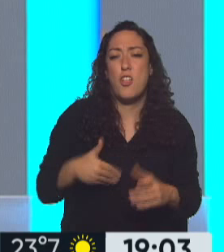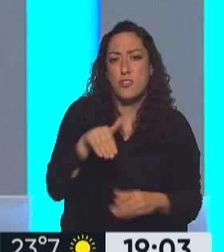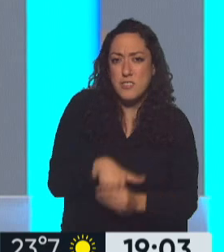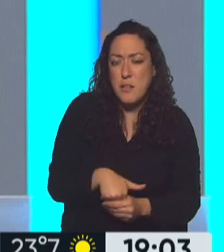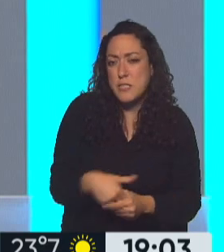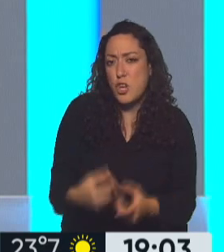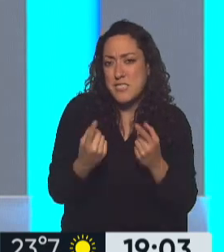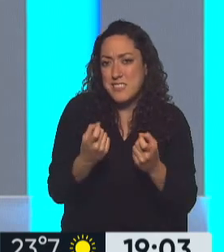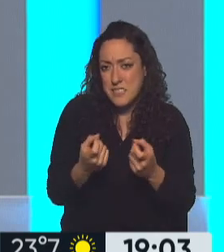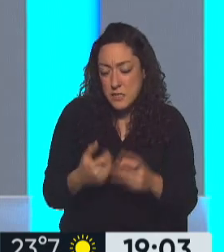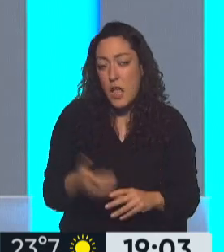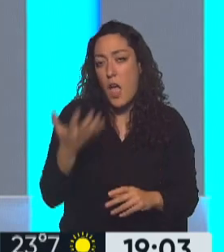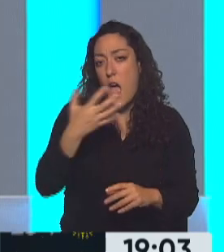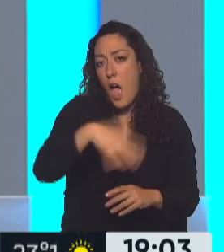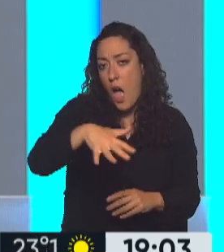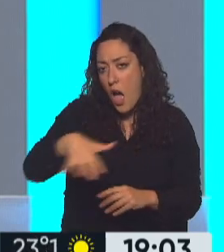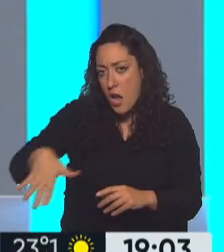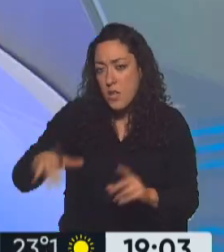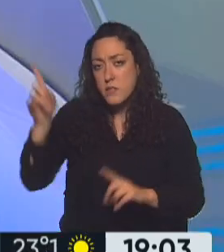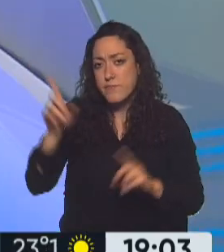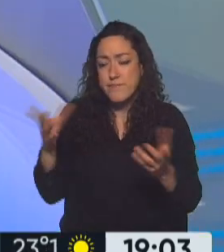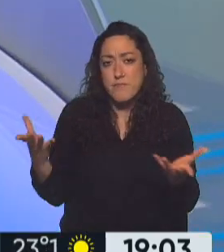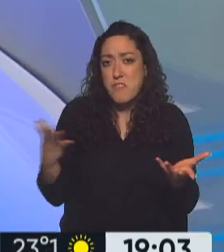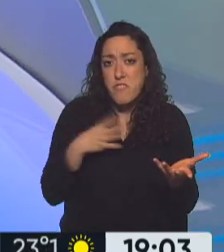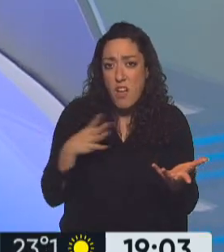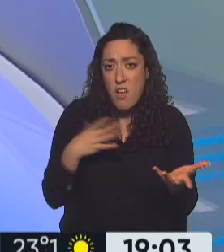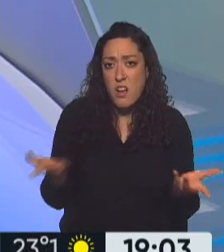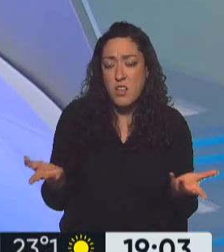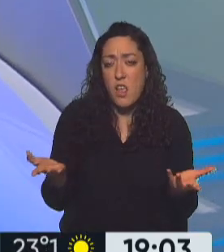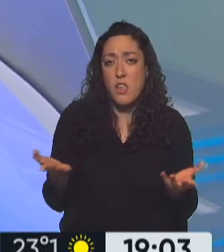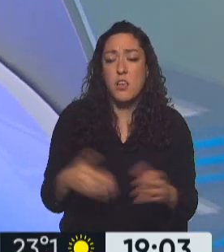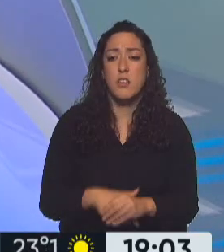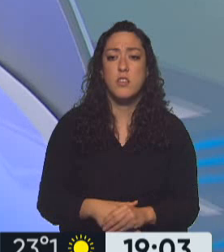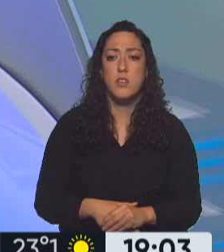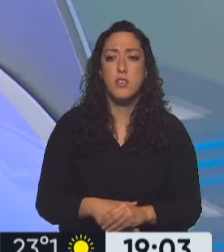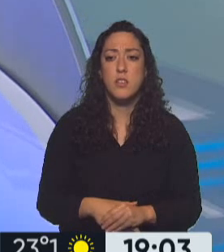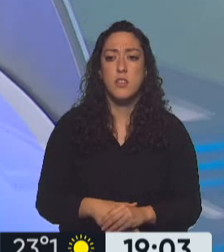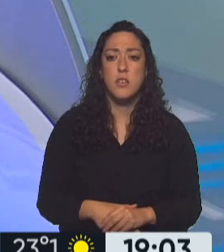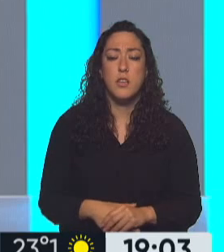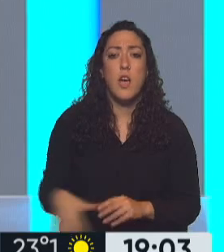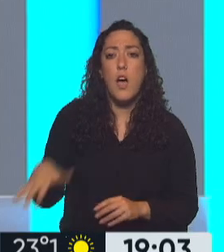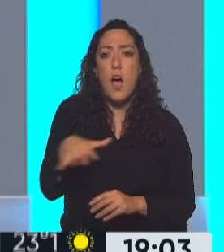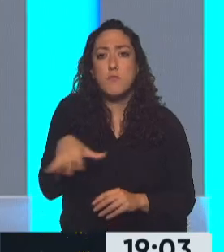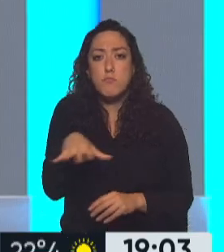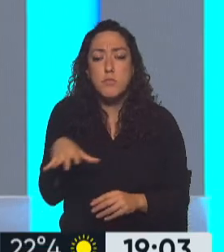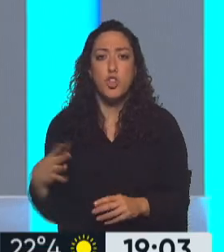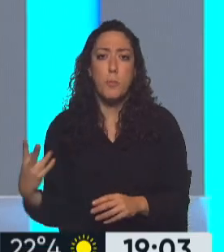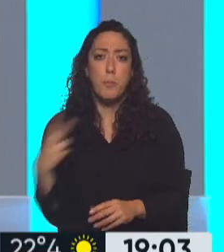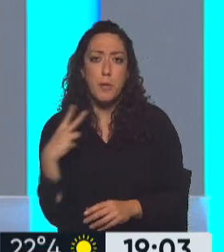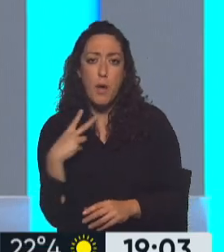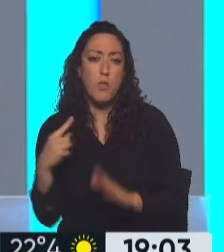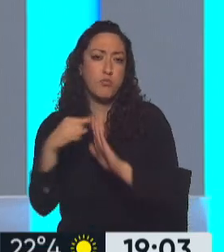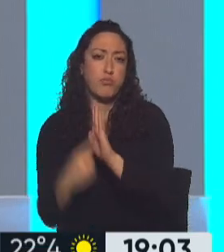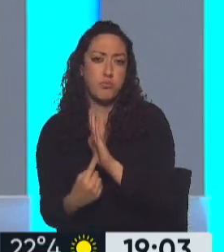del Estado en áreas que son vacantes o de la actividad este privada en todos los tópicos estos de los que